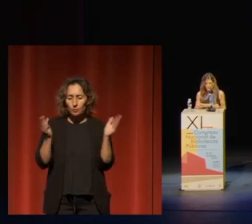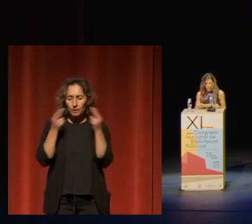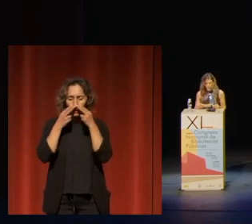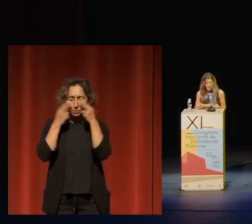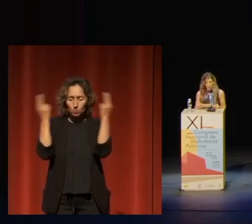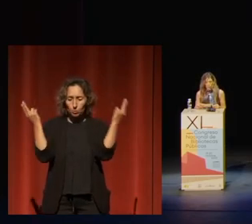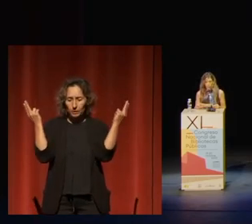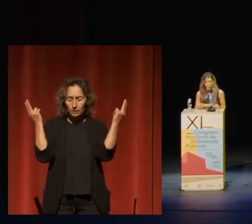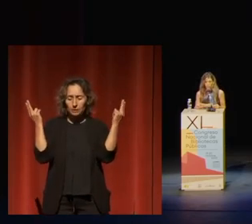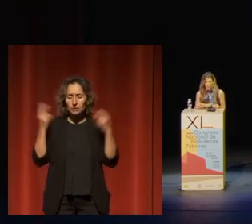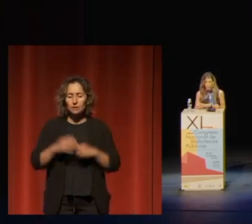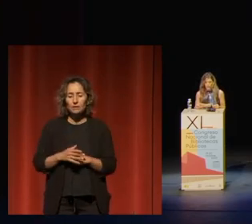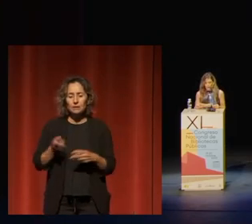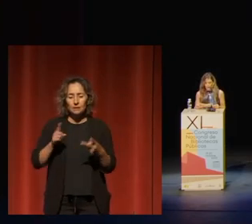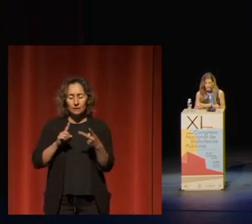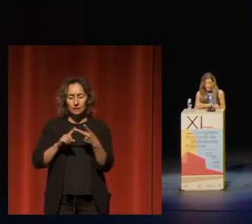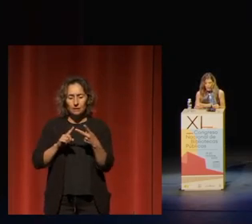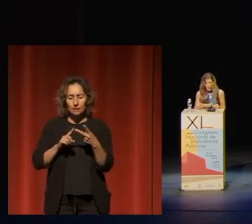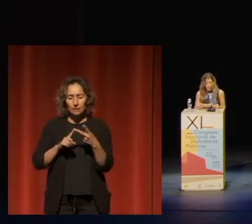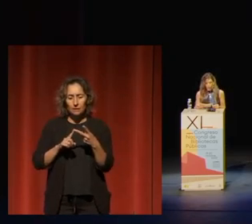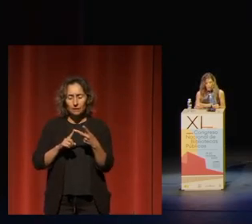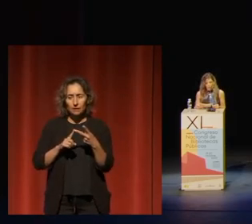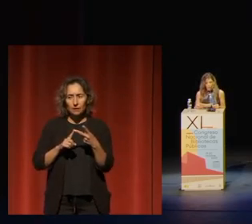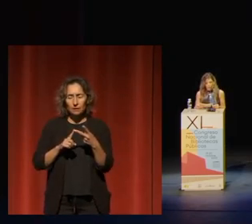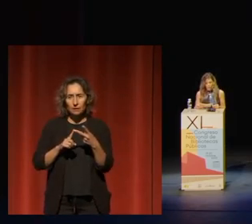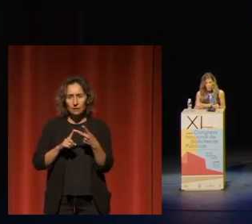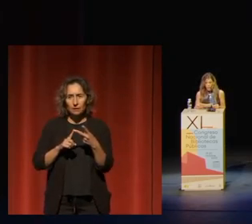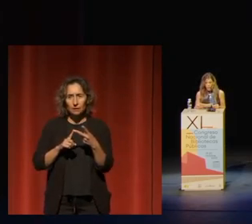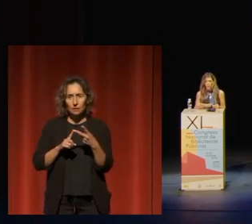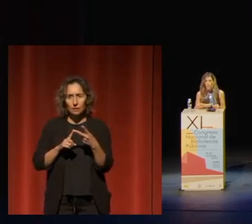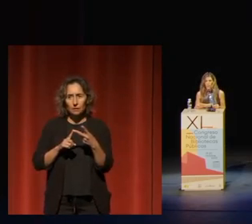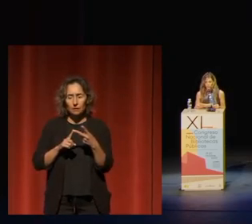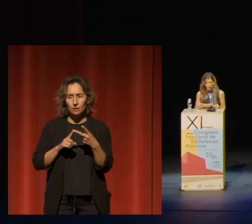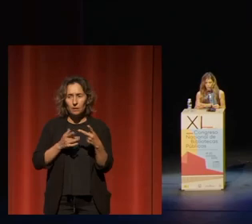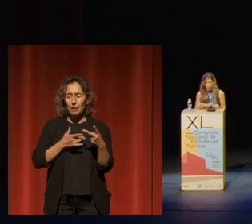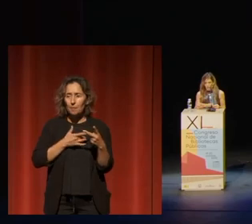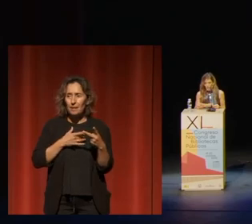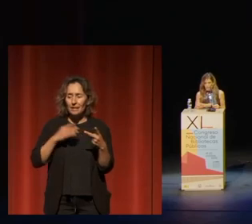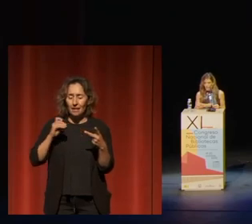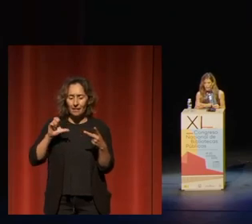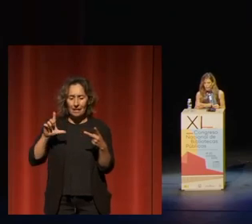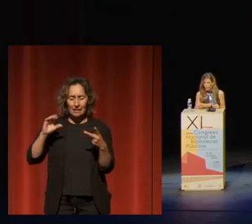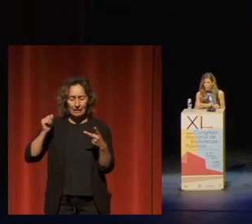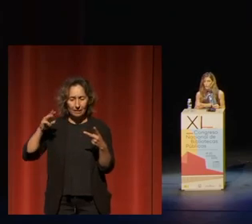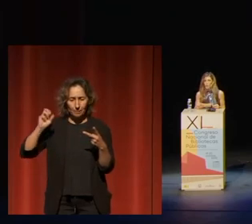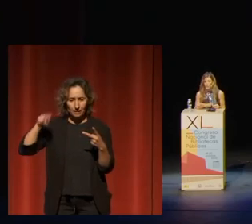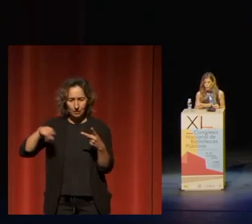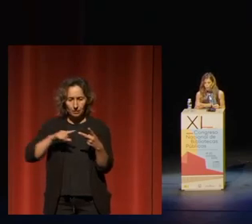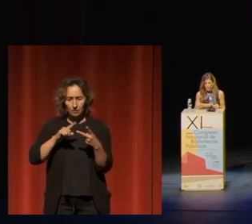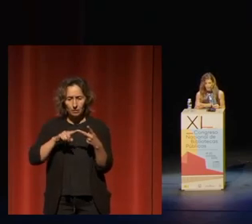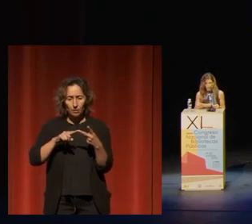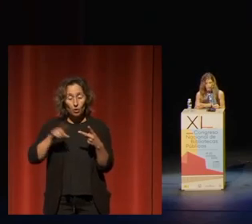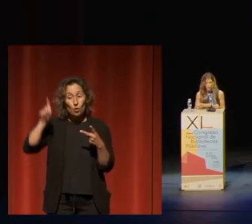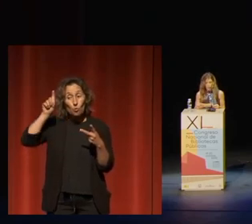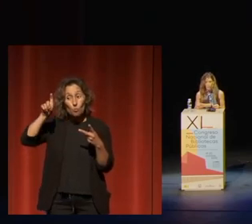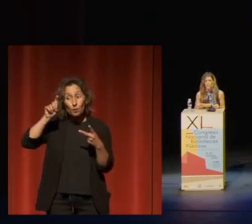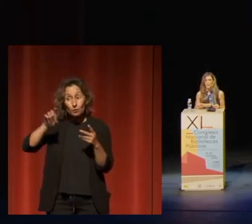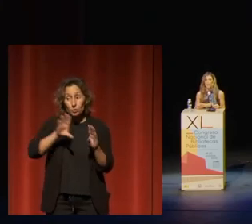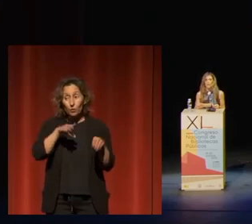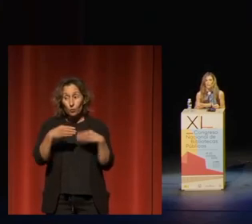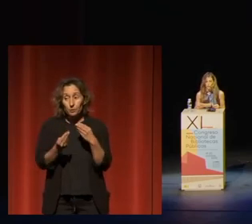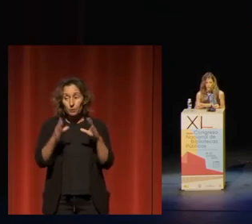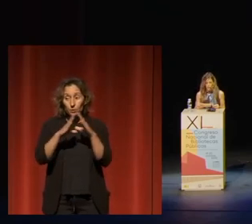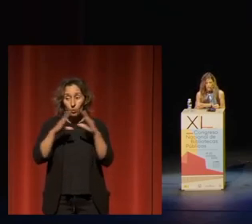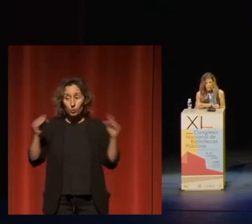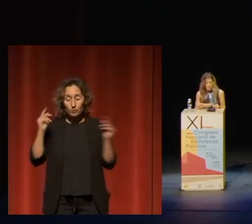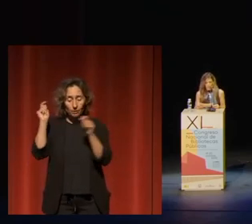Rurales nos acompaña también María del Carmen Cruz hil profesora del grado de información y documentación de la Universidad